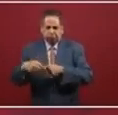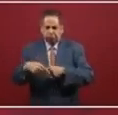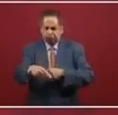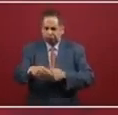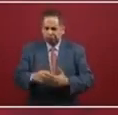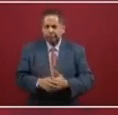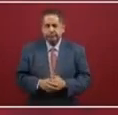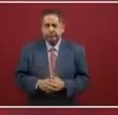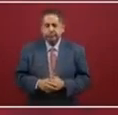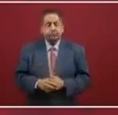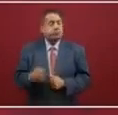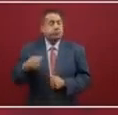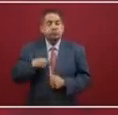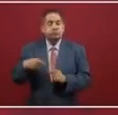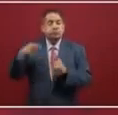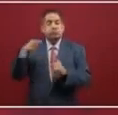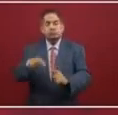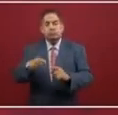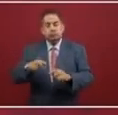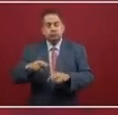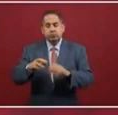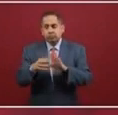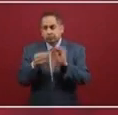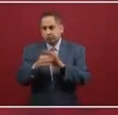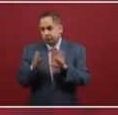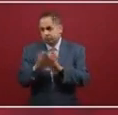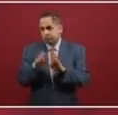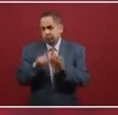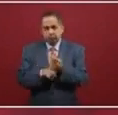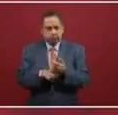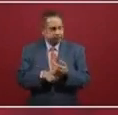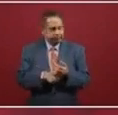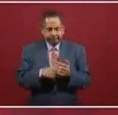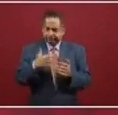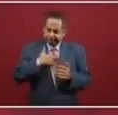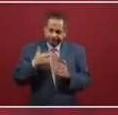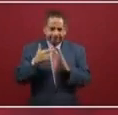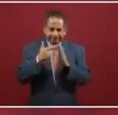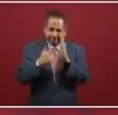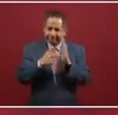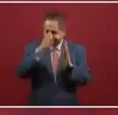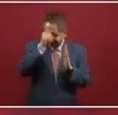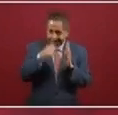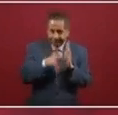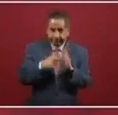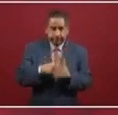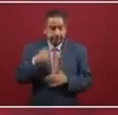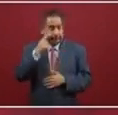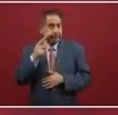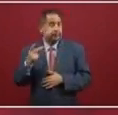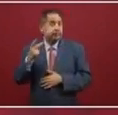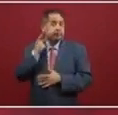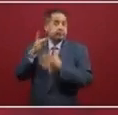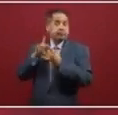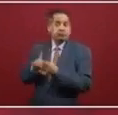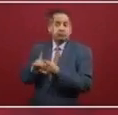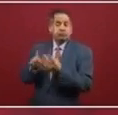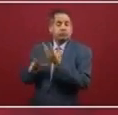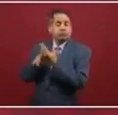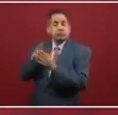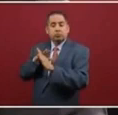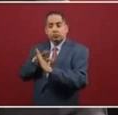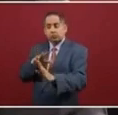las tareas que nos hemos propuesto, todas ellas parten de una base. La política migratoria más